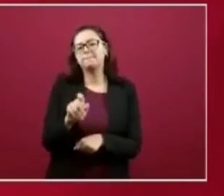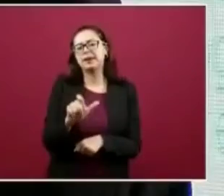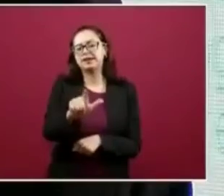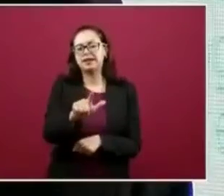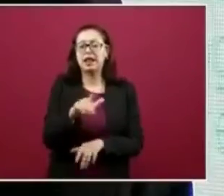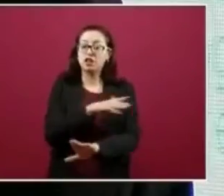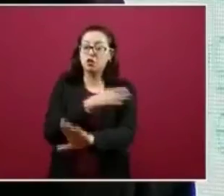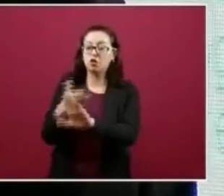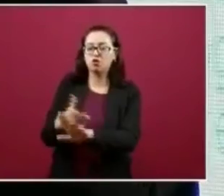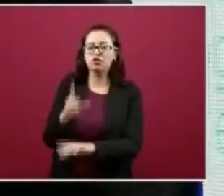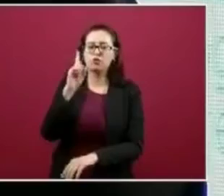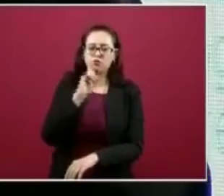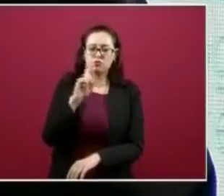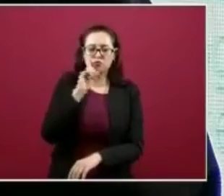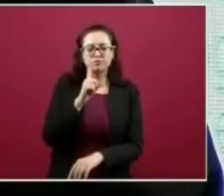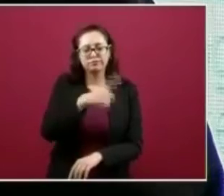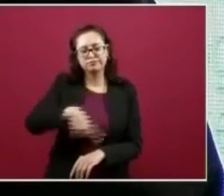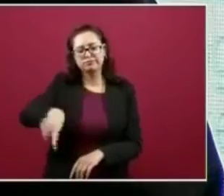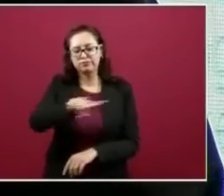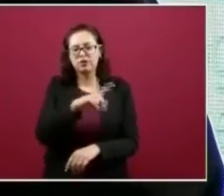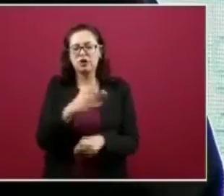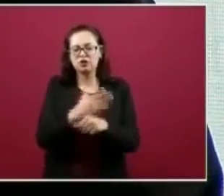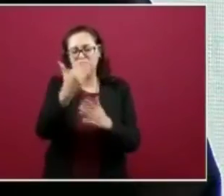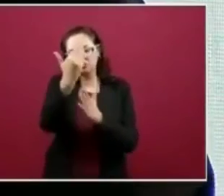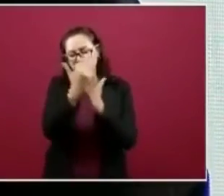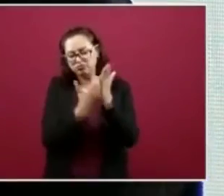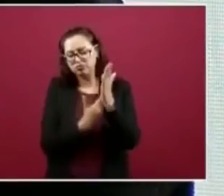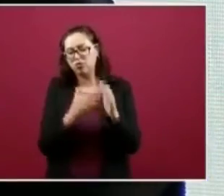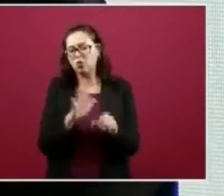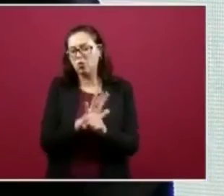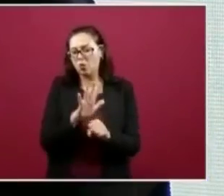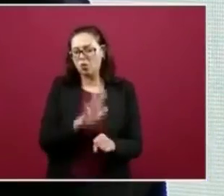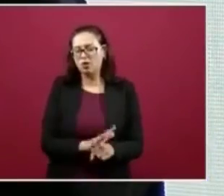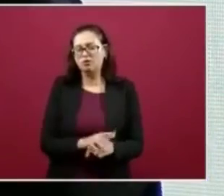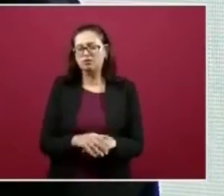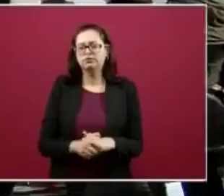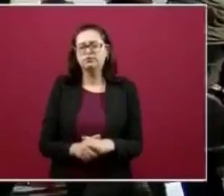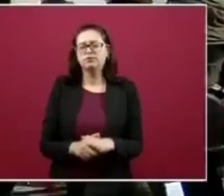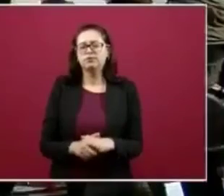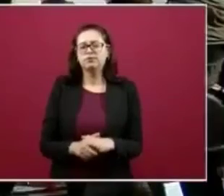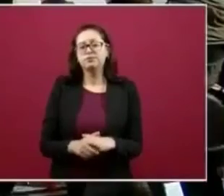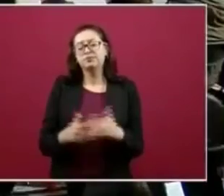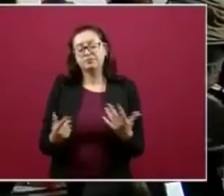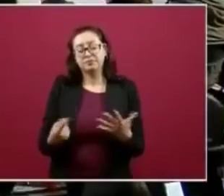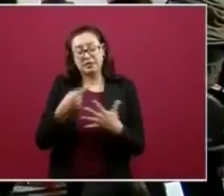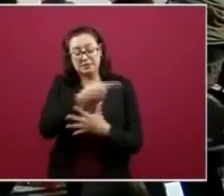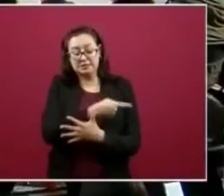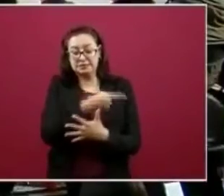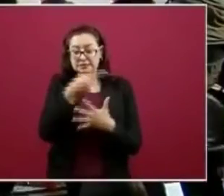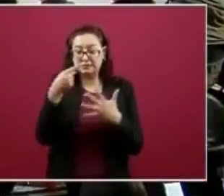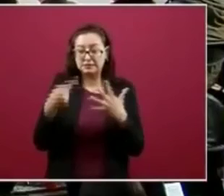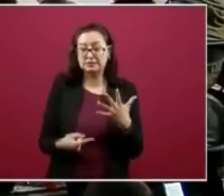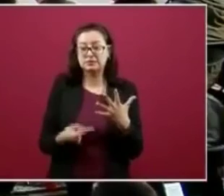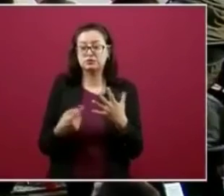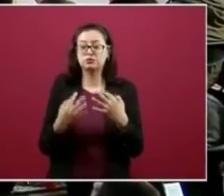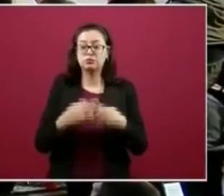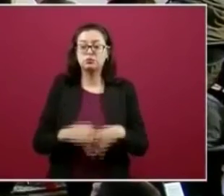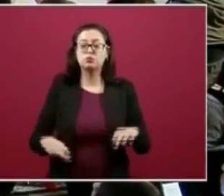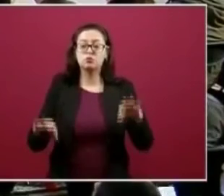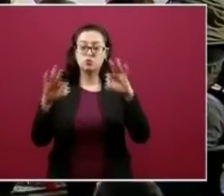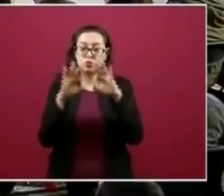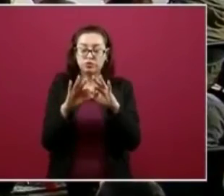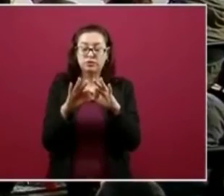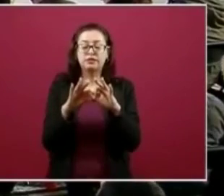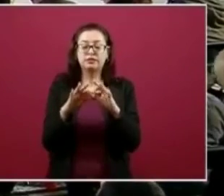contra las mujeres y niñas en el país. Y bueno, todo esto no tendría mucho sentido si no desarrollábamos un mecanismo